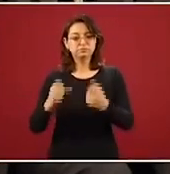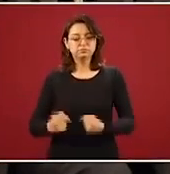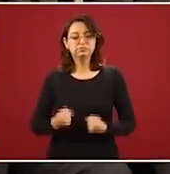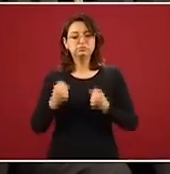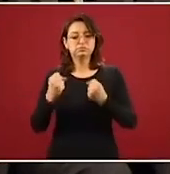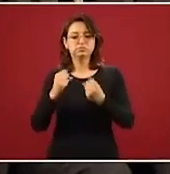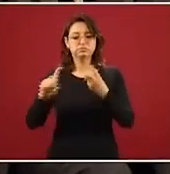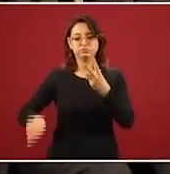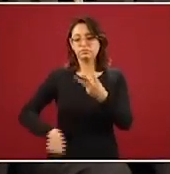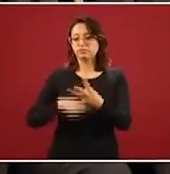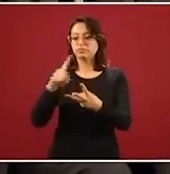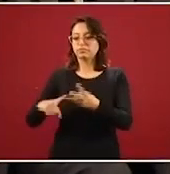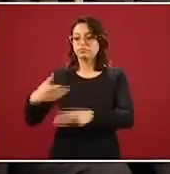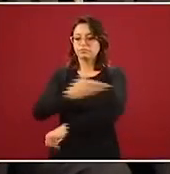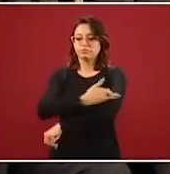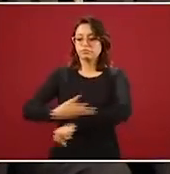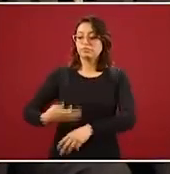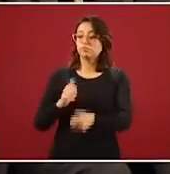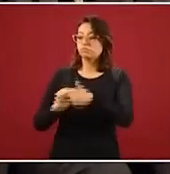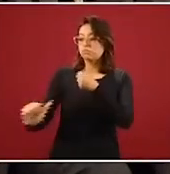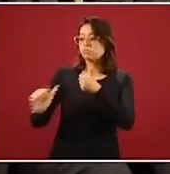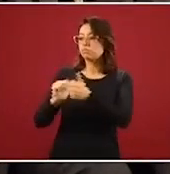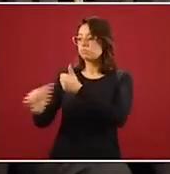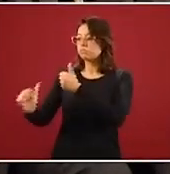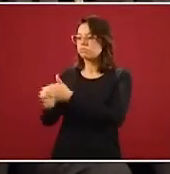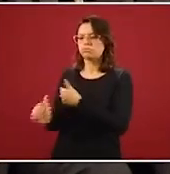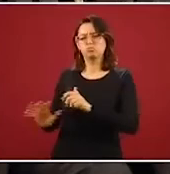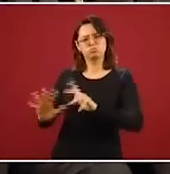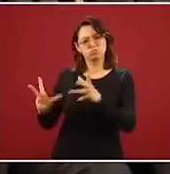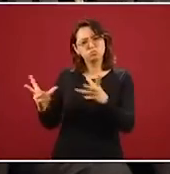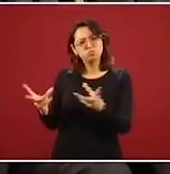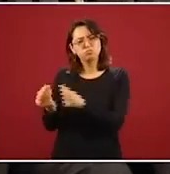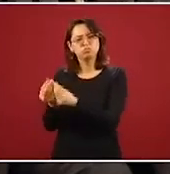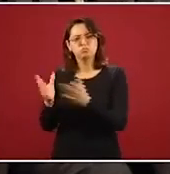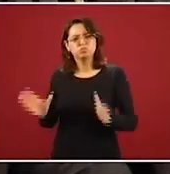evitar la desintegración de las familias.